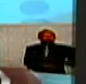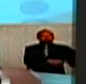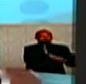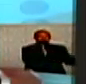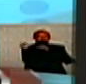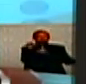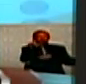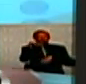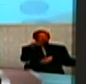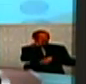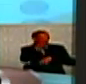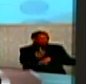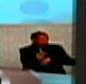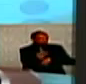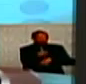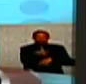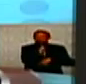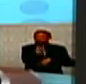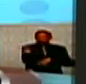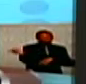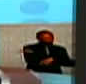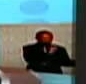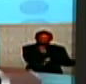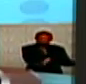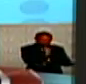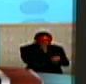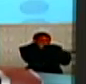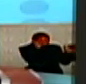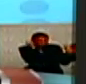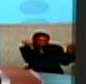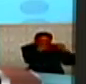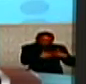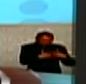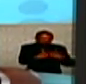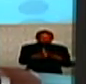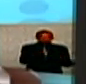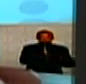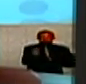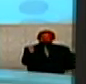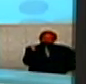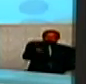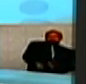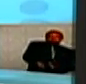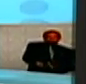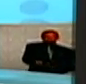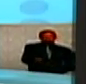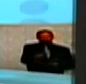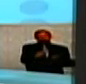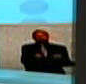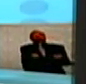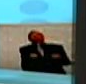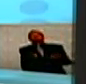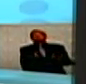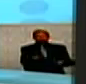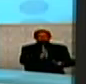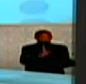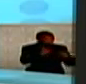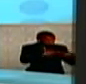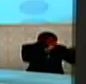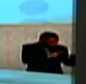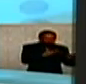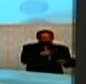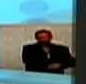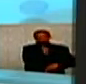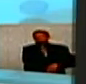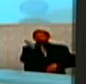trae de camarón o de tiburón, ¿no? Perdón, de camarón. Sus colmillos de tiburón y estas cosas que él se pone, que son parte de